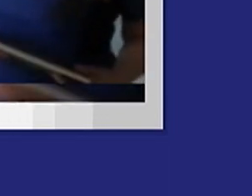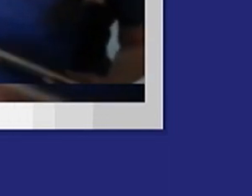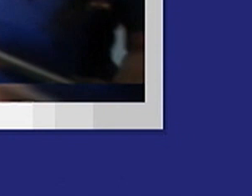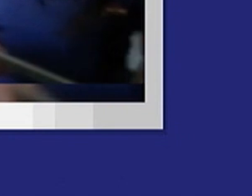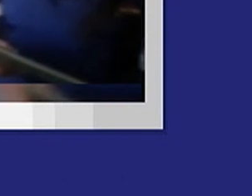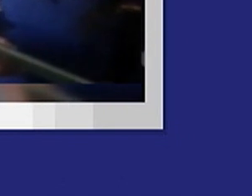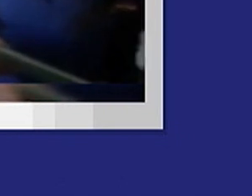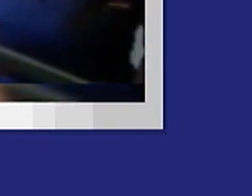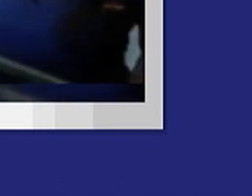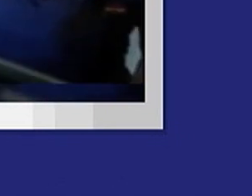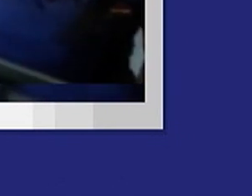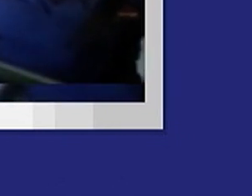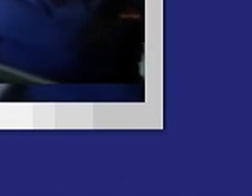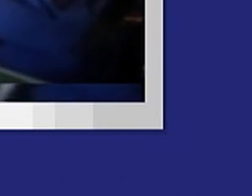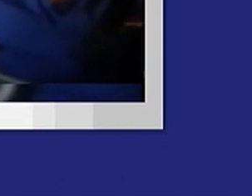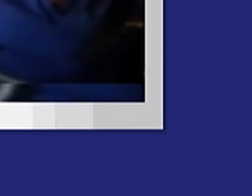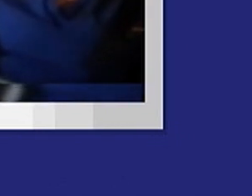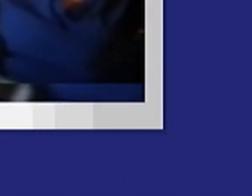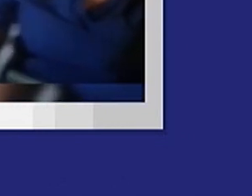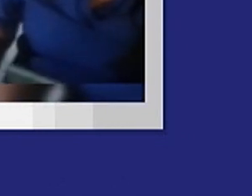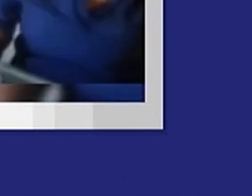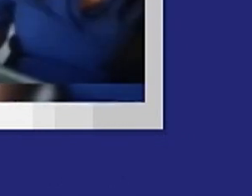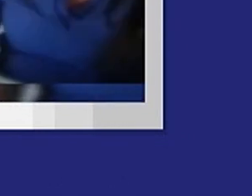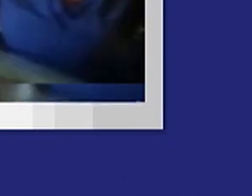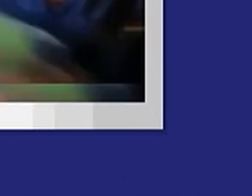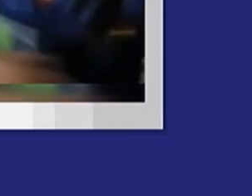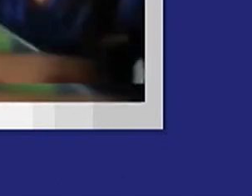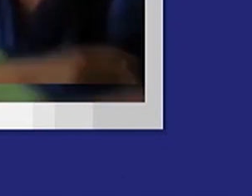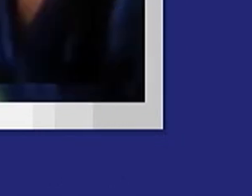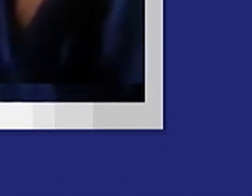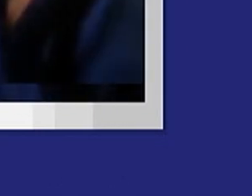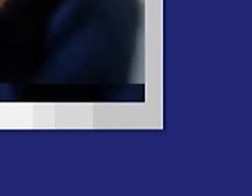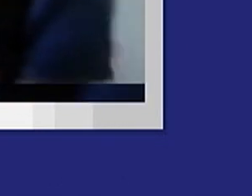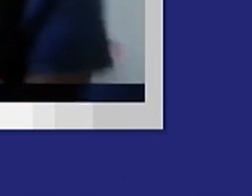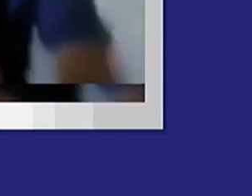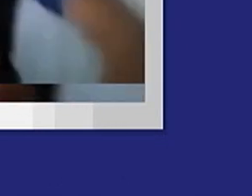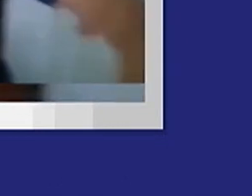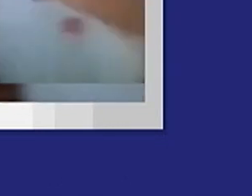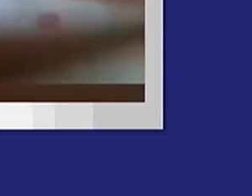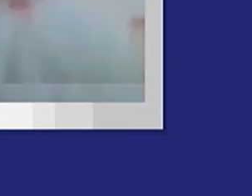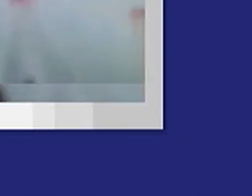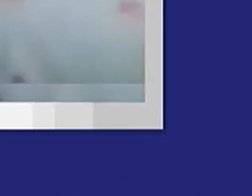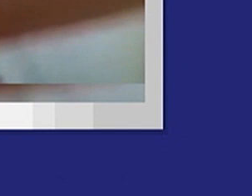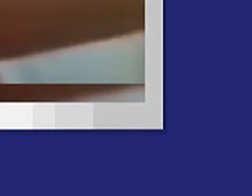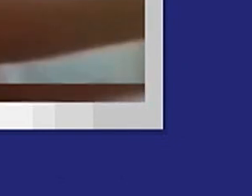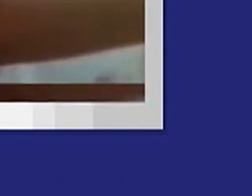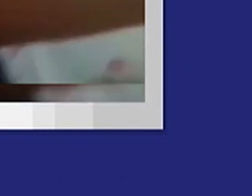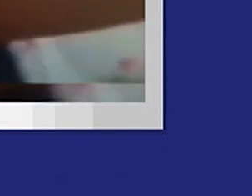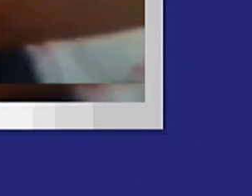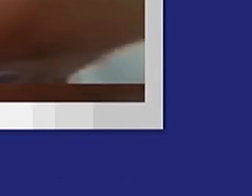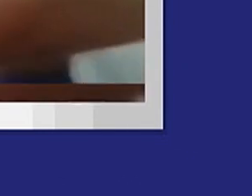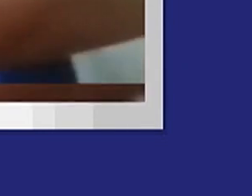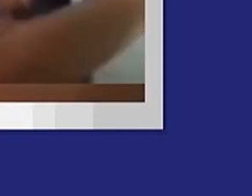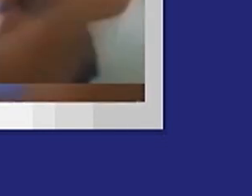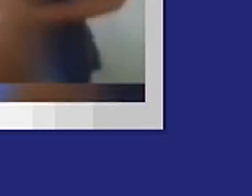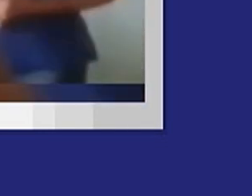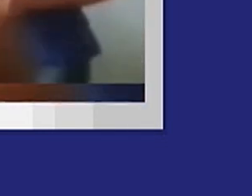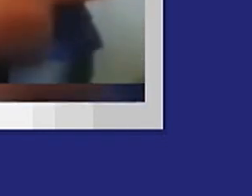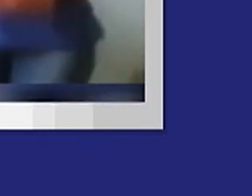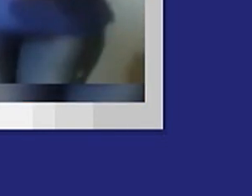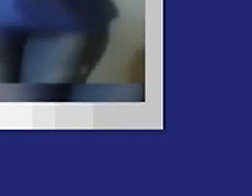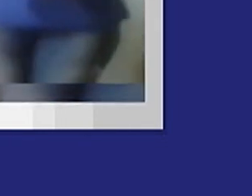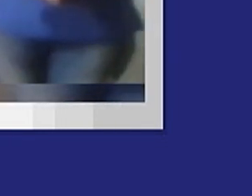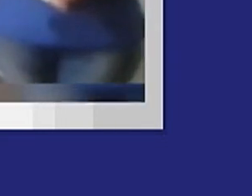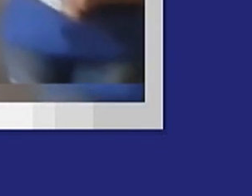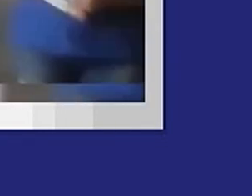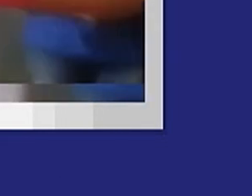Buenas, ¿será que con mi mano derecha por favor me puedo ubicar a qué lado sale el sol? Juana, sí señora, no se preocupe. Hacia este lado sale el sol. Entonces quiere decir